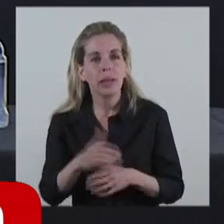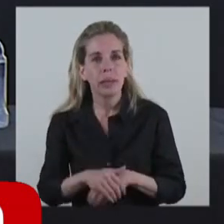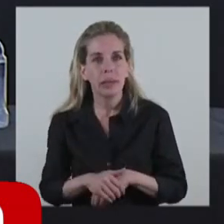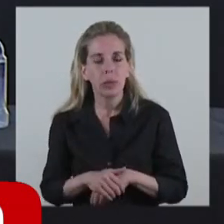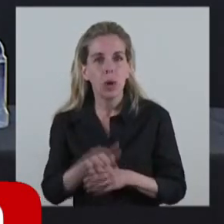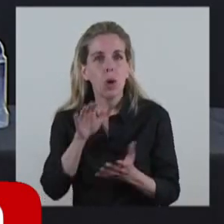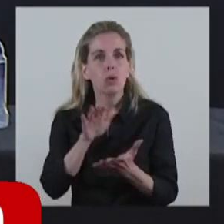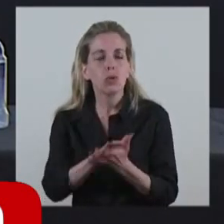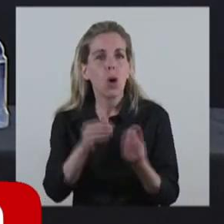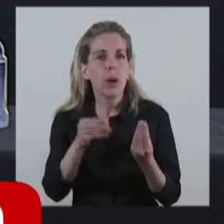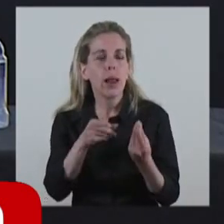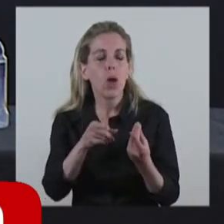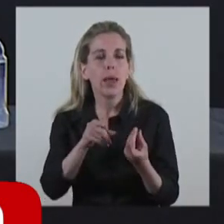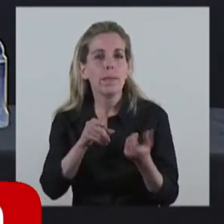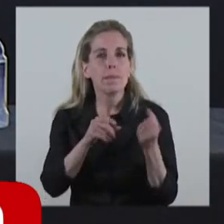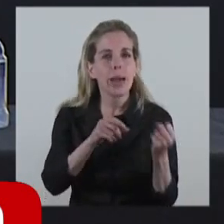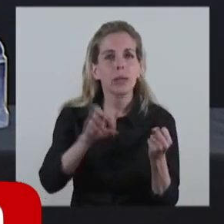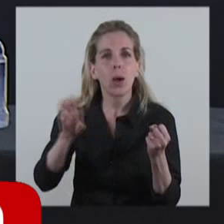En cuanto a las regulaciones cambiarias